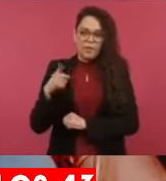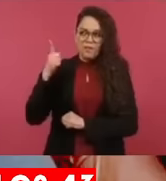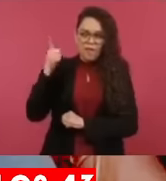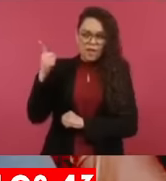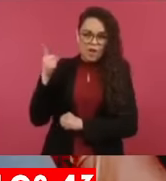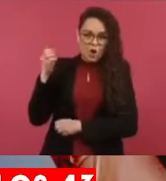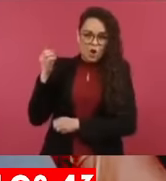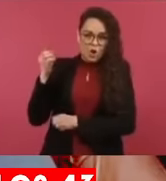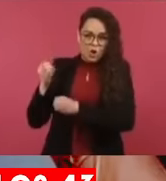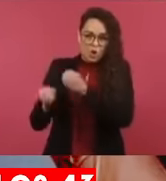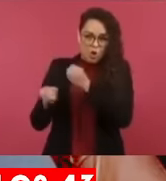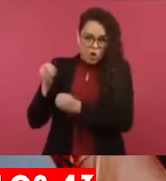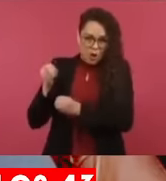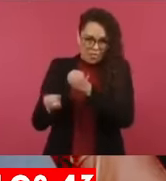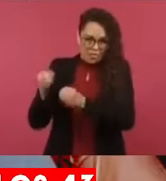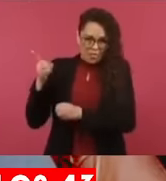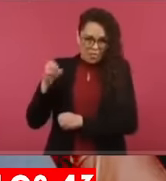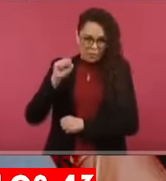entonces.